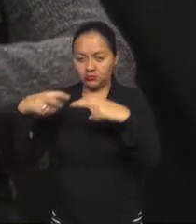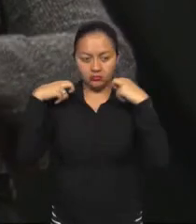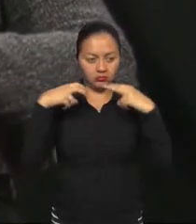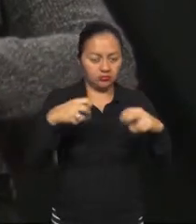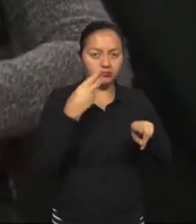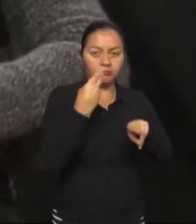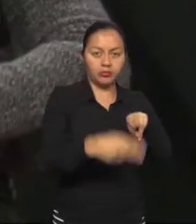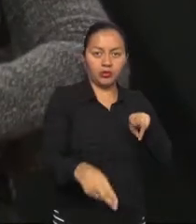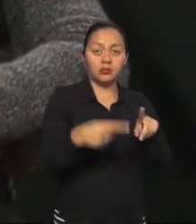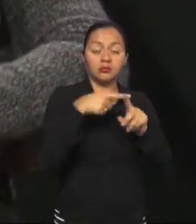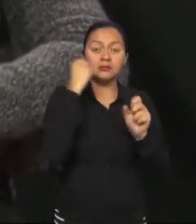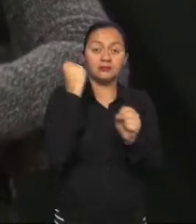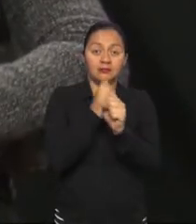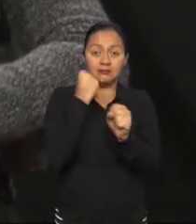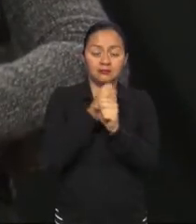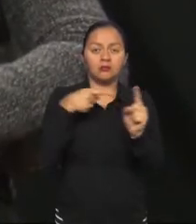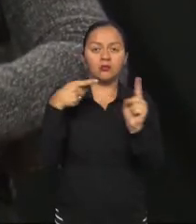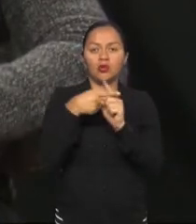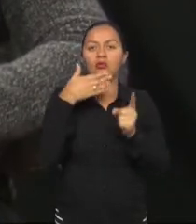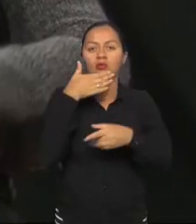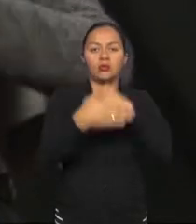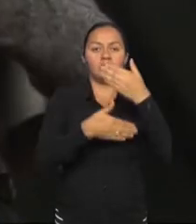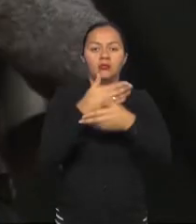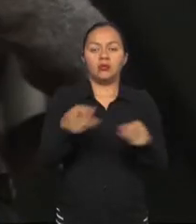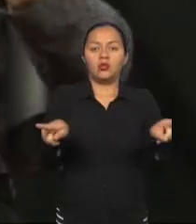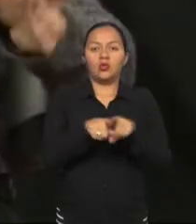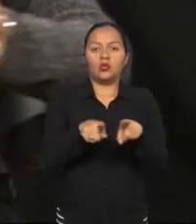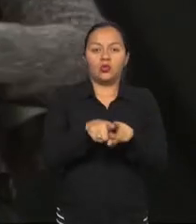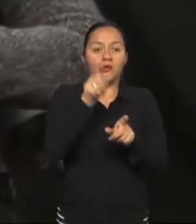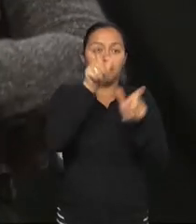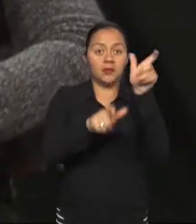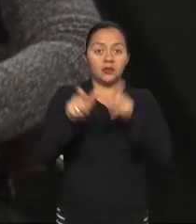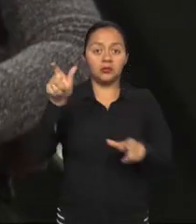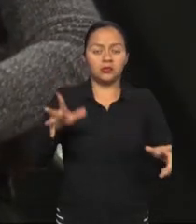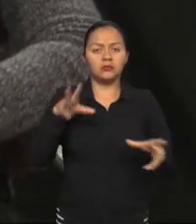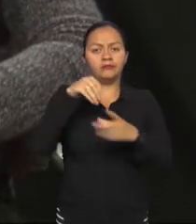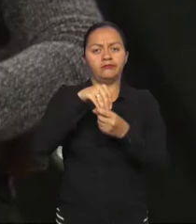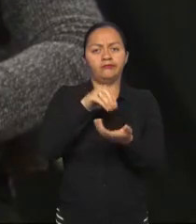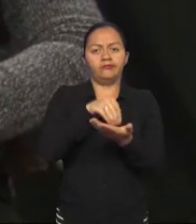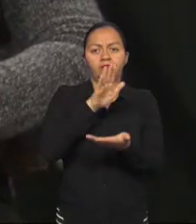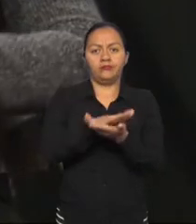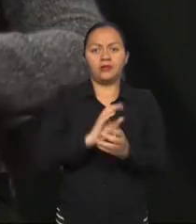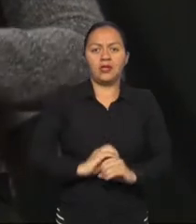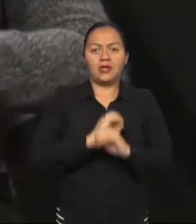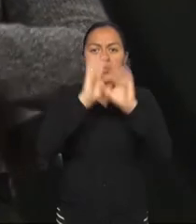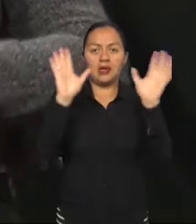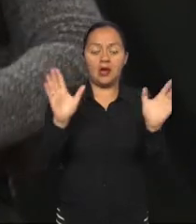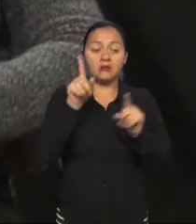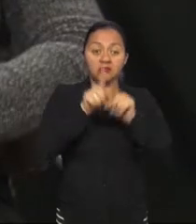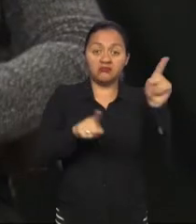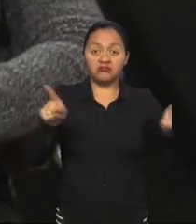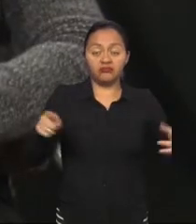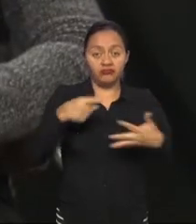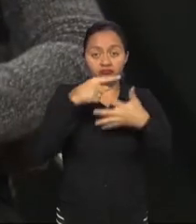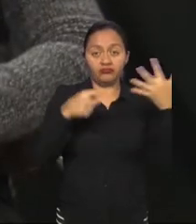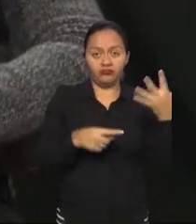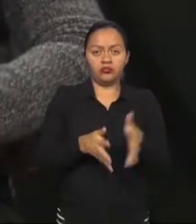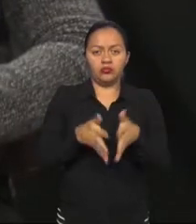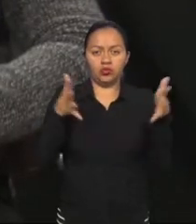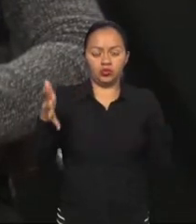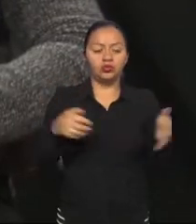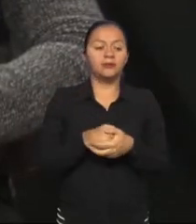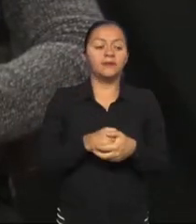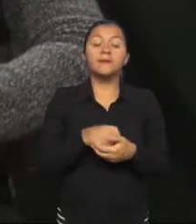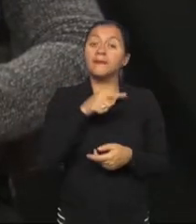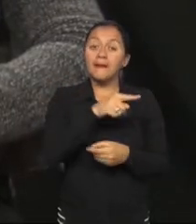pero que permite ingresar a un número de personas determinado con ciertas características. Y en